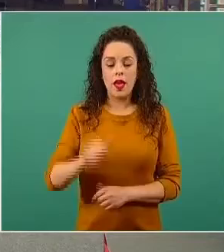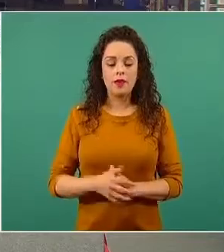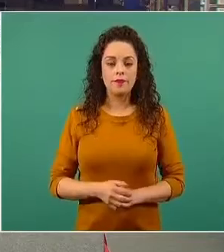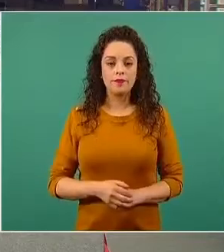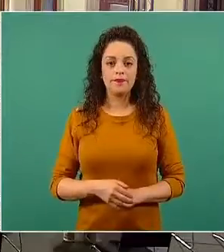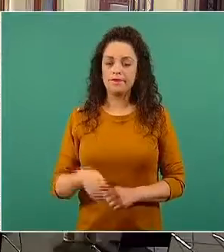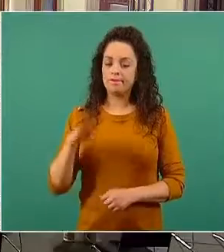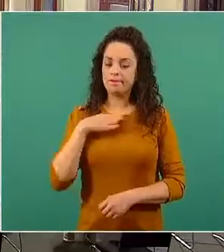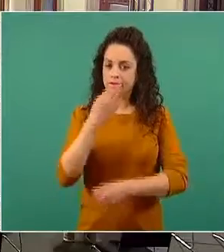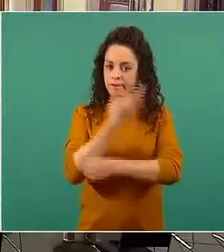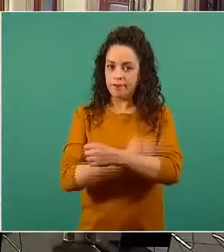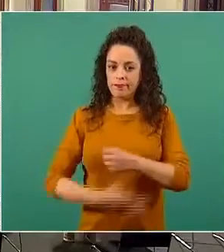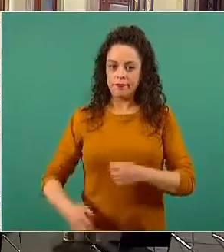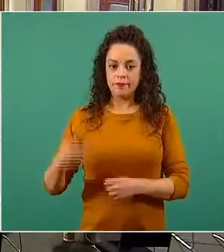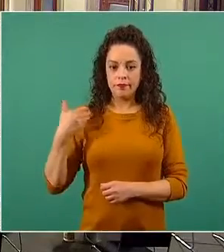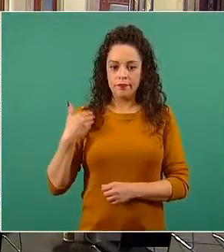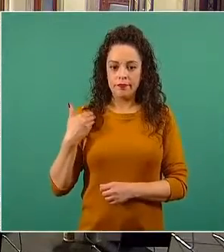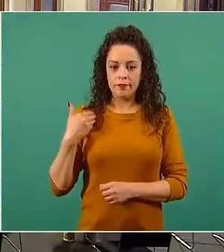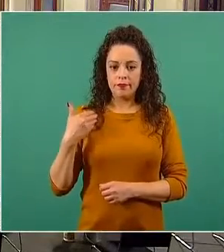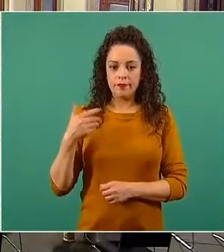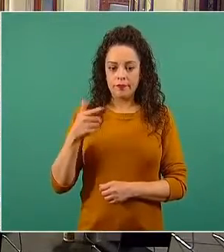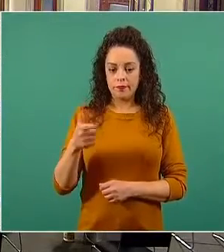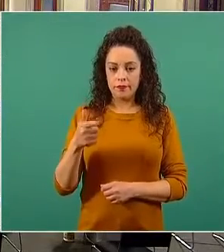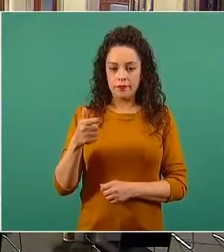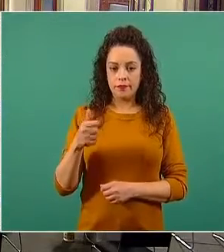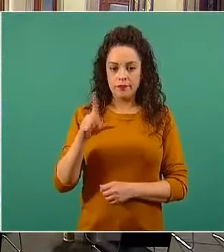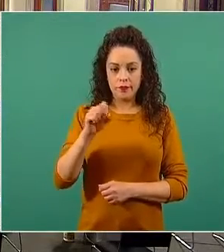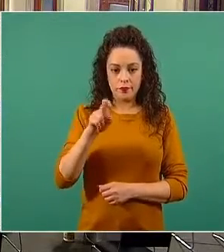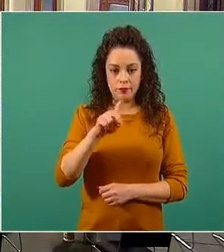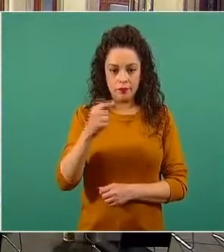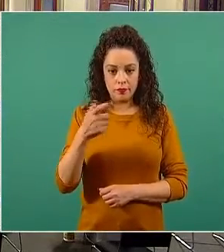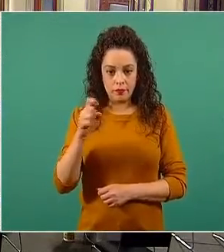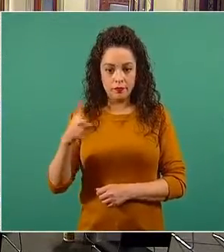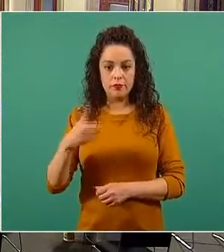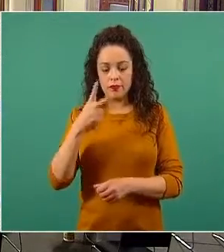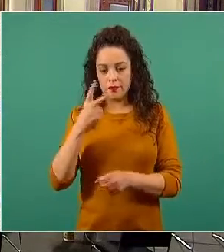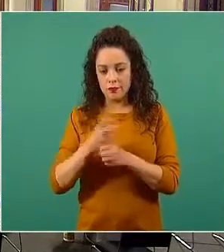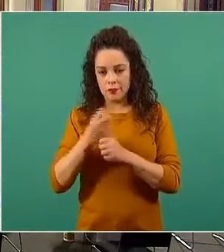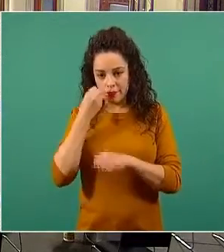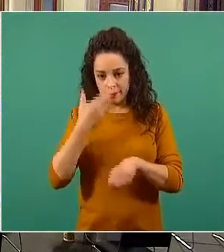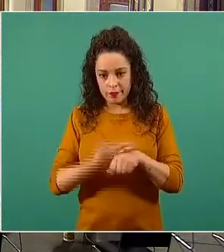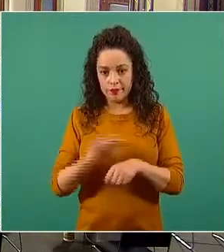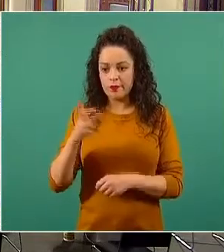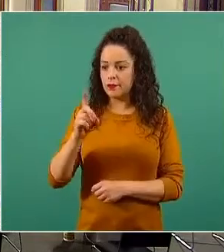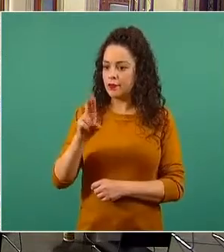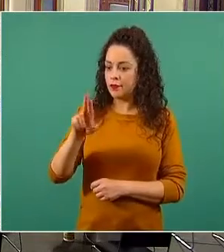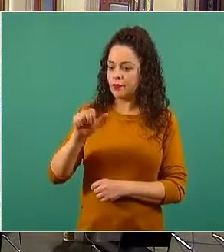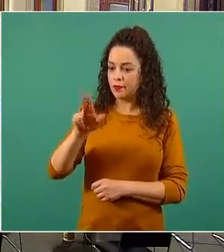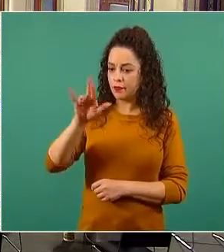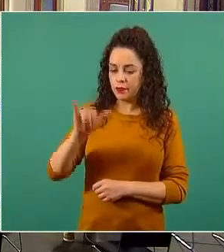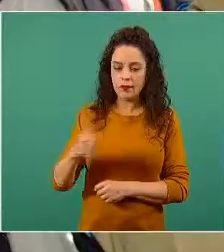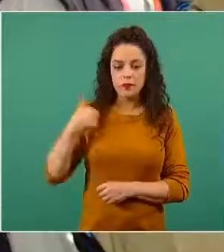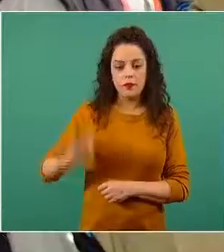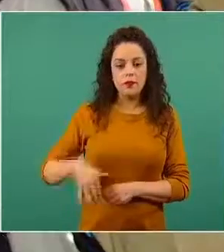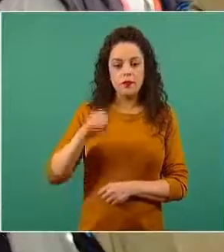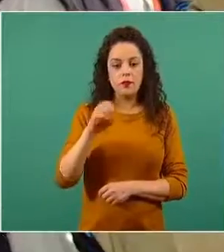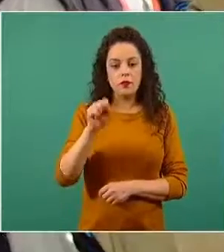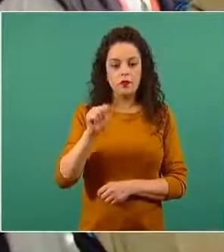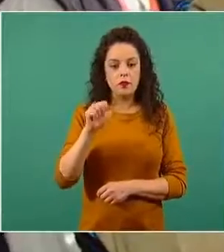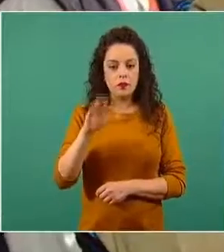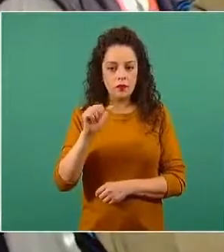Buenas tardes, López Gatell y secretario y doctora Lomía. Óscar Sosa de Enrate Digital. Mi pregunta es referente